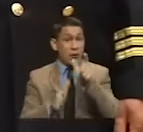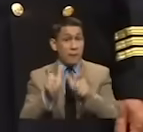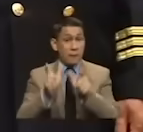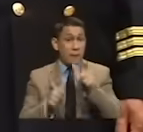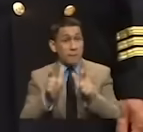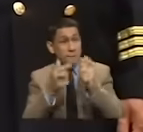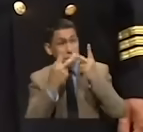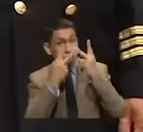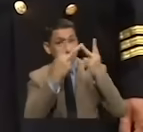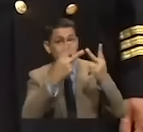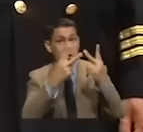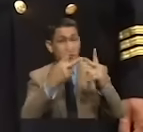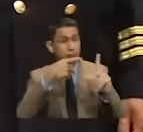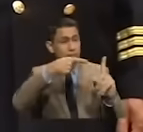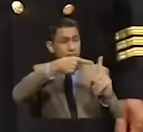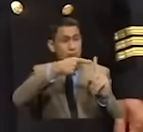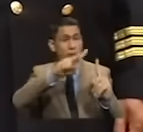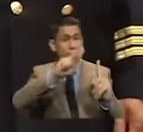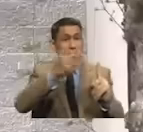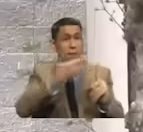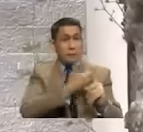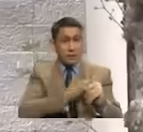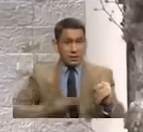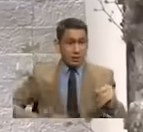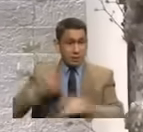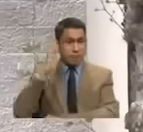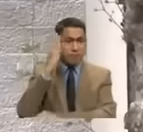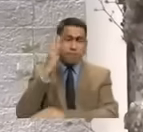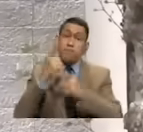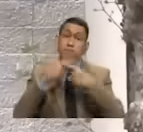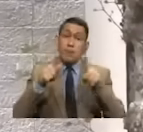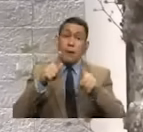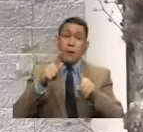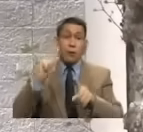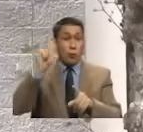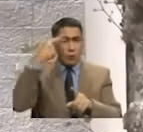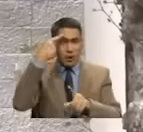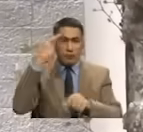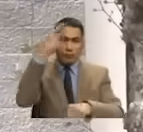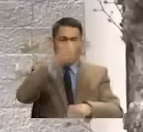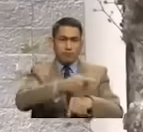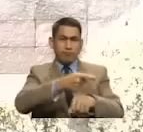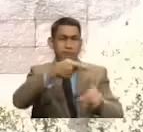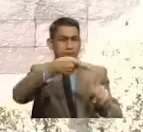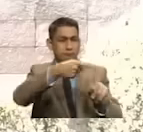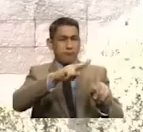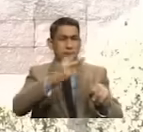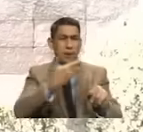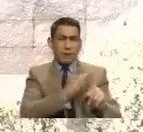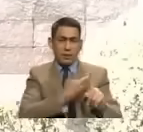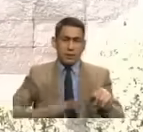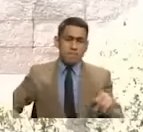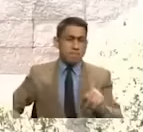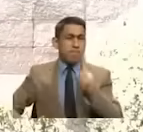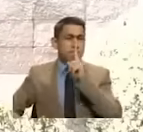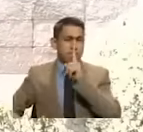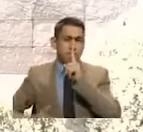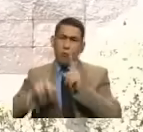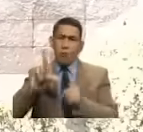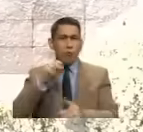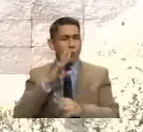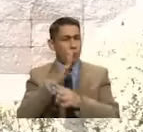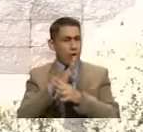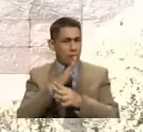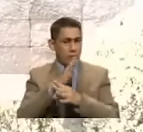Cualquier pronunciamiento público sobre política exterior será autorizado previamente por la Cancillería de conformidad